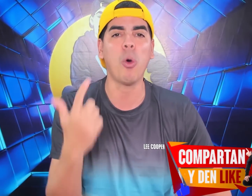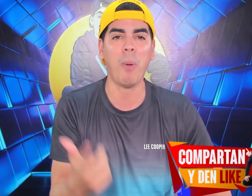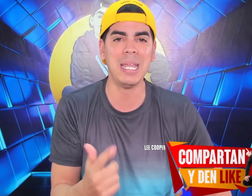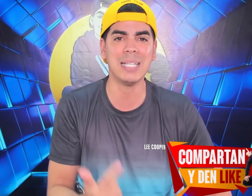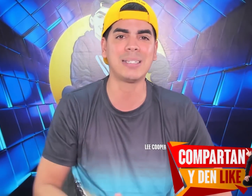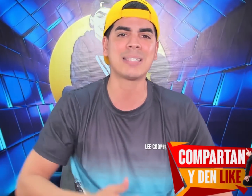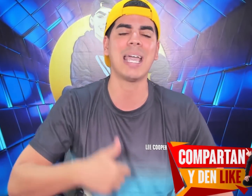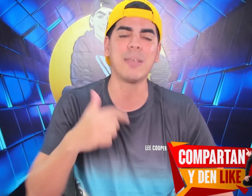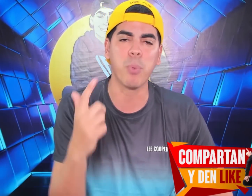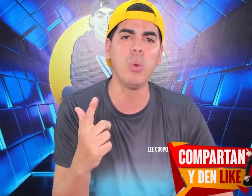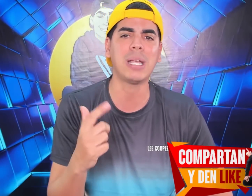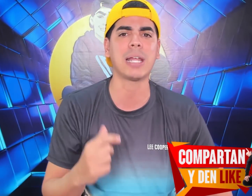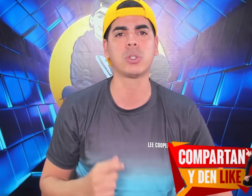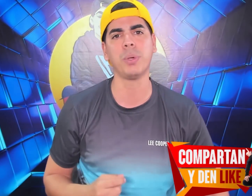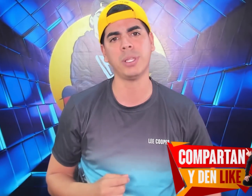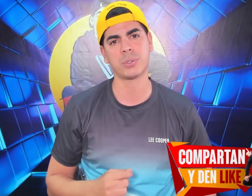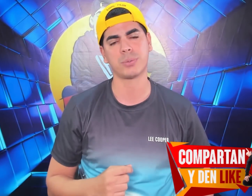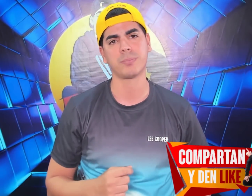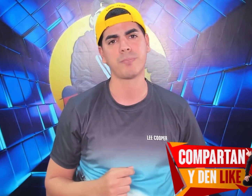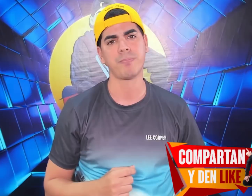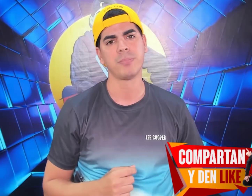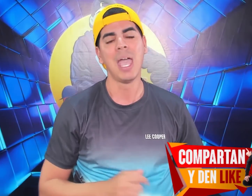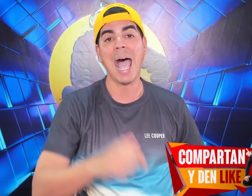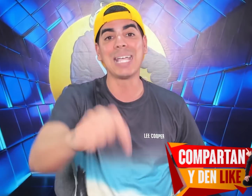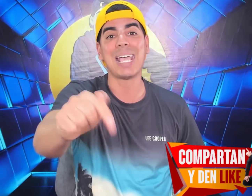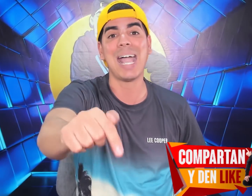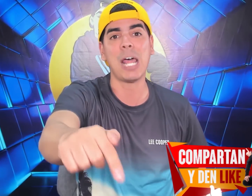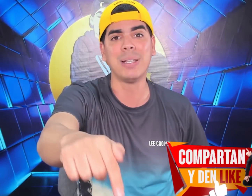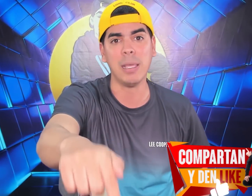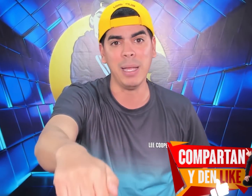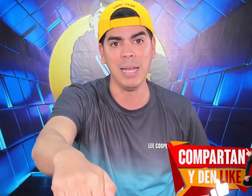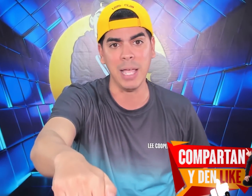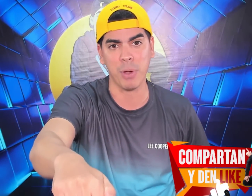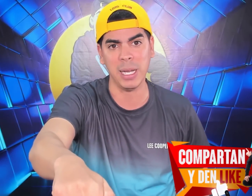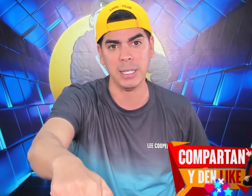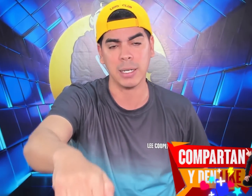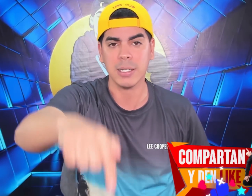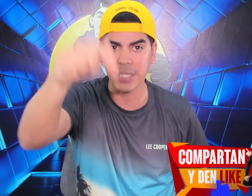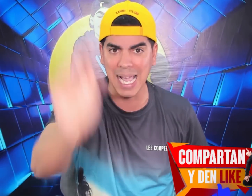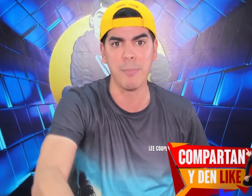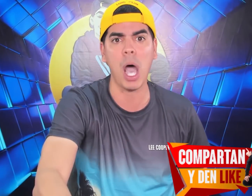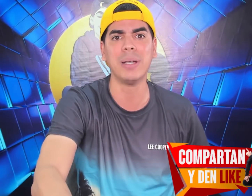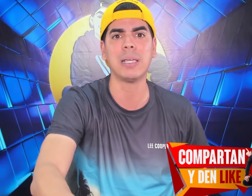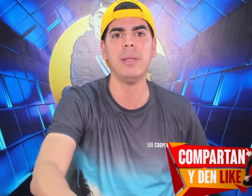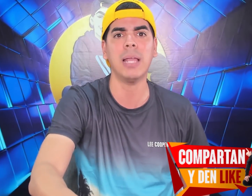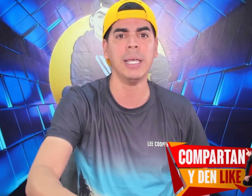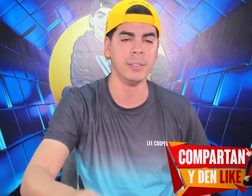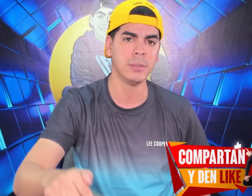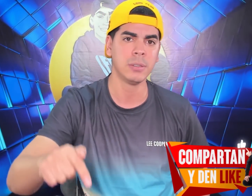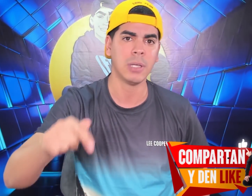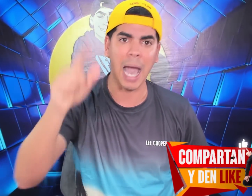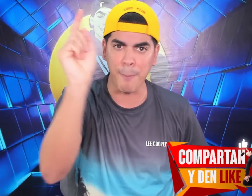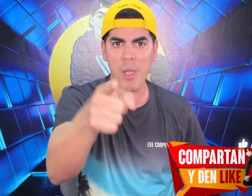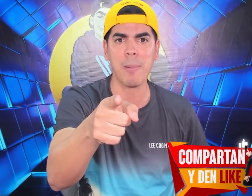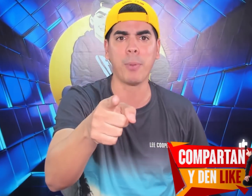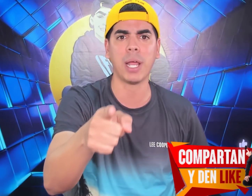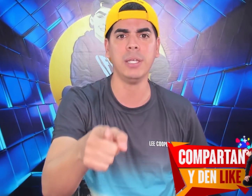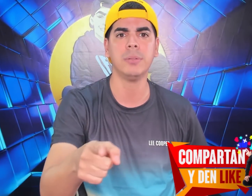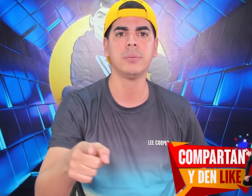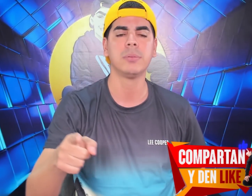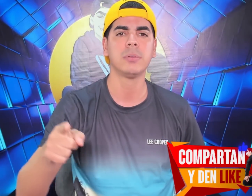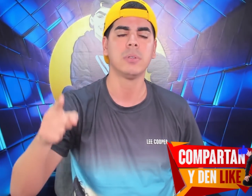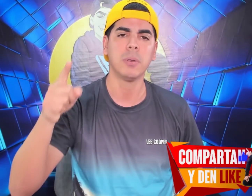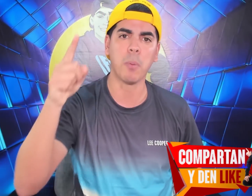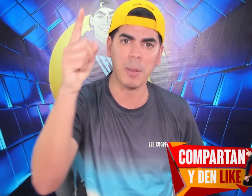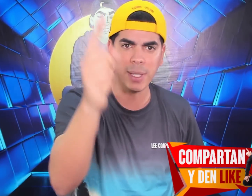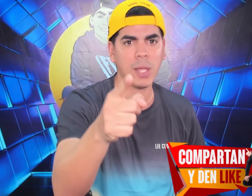son unos valientes en publicar estos videos. Hay que llegar a 20.000 likes, familia. Llegamos a 20.000 likes. Apóyame por